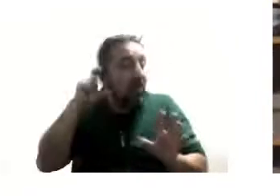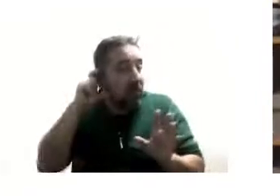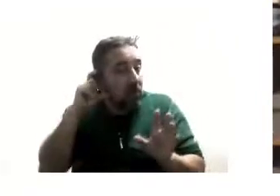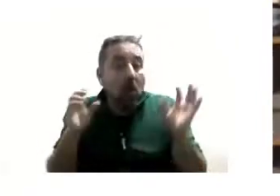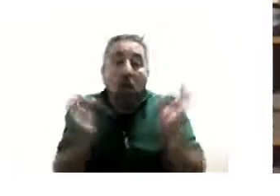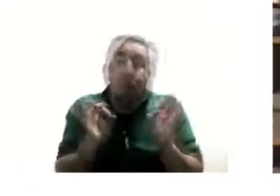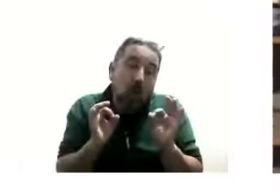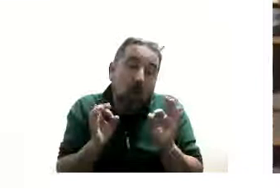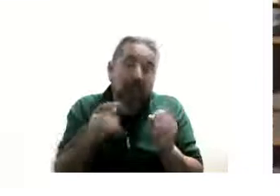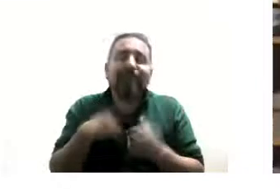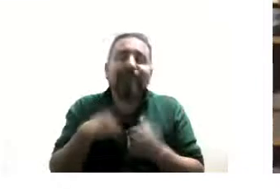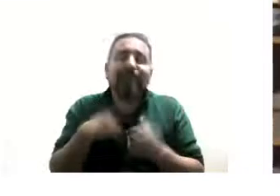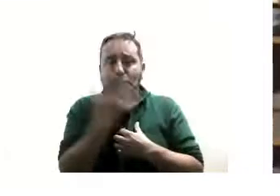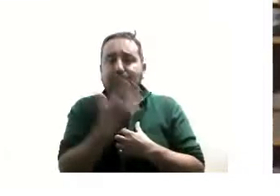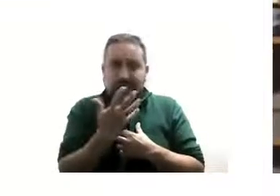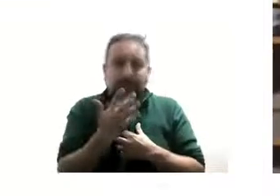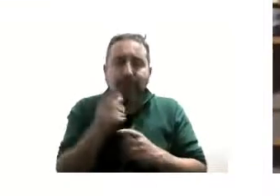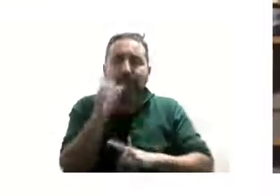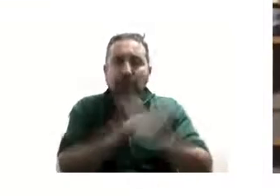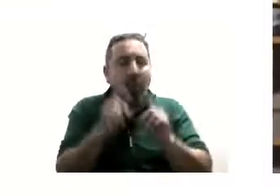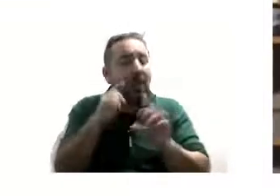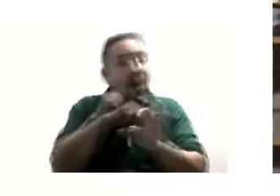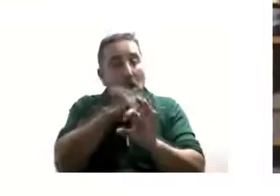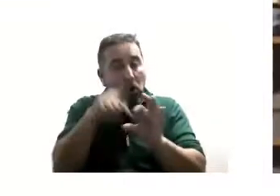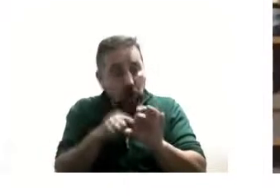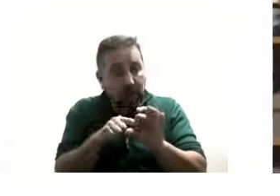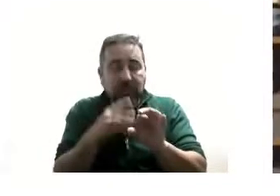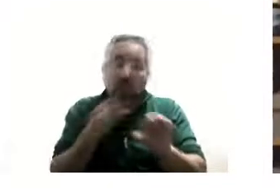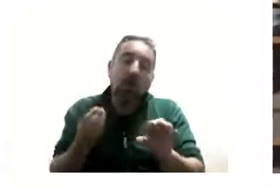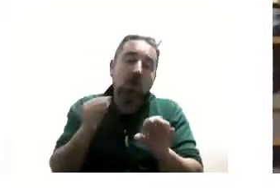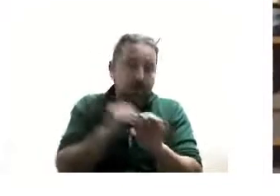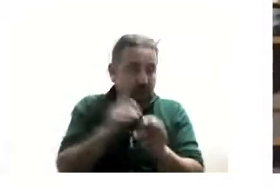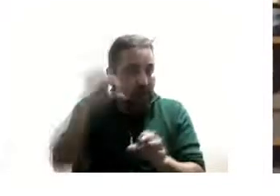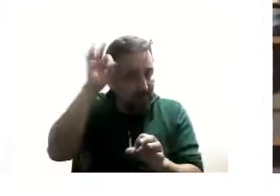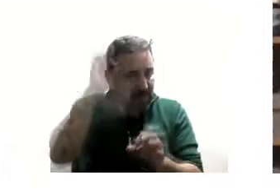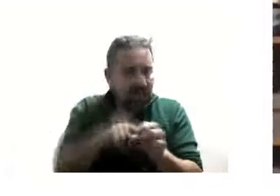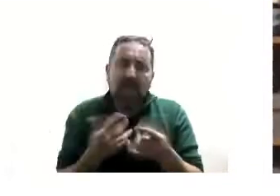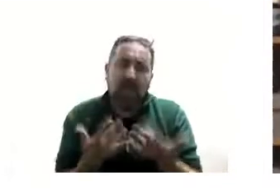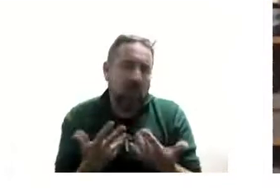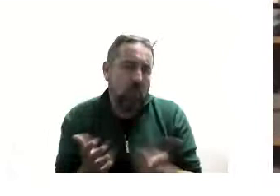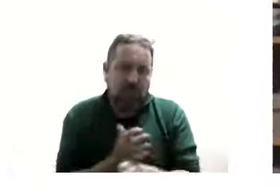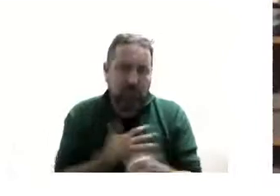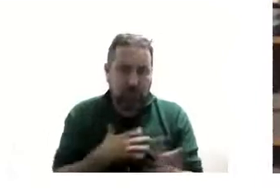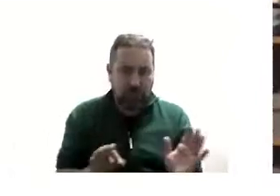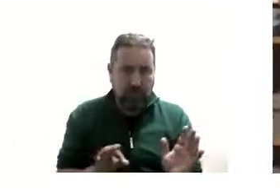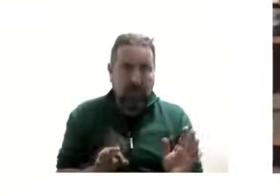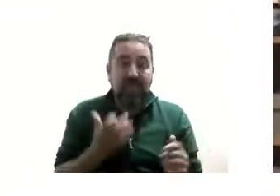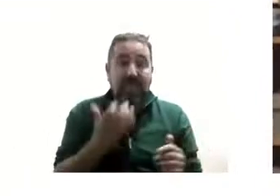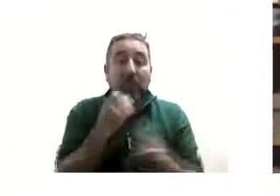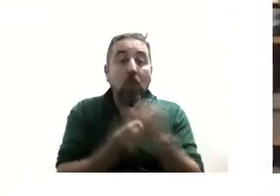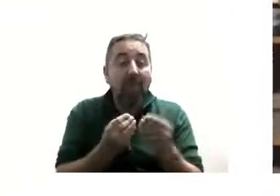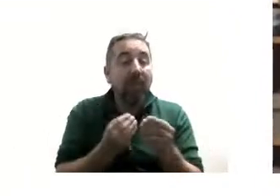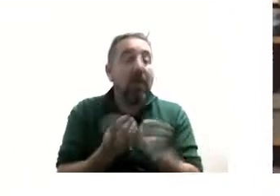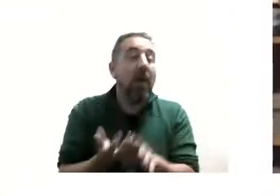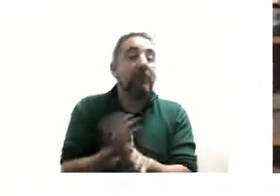en los casos que sospechamos que puede haber un problema en la cóclea, colocar un implante coclear lo antes posible, ¿no? Si lo hacemos antes de que se